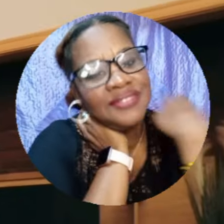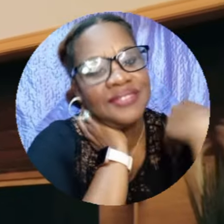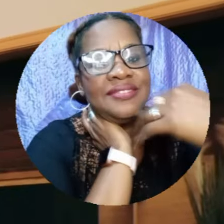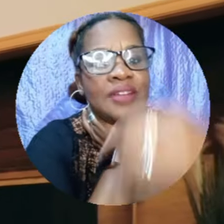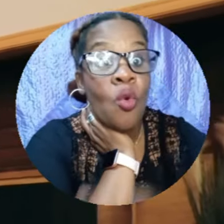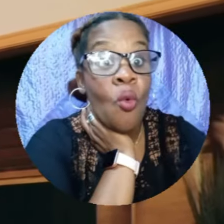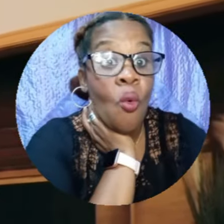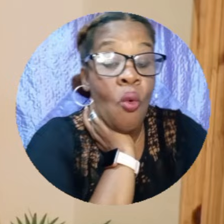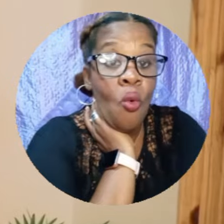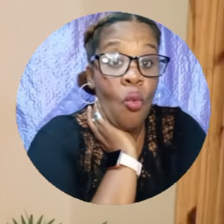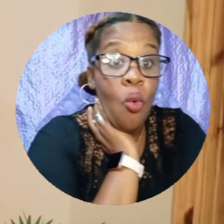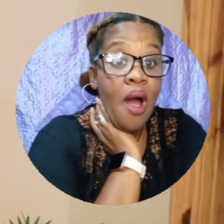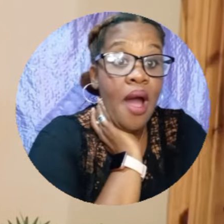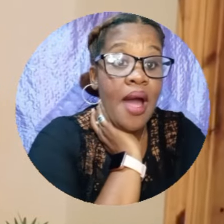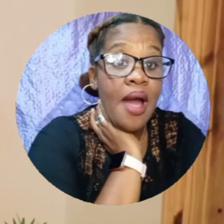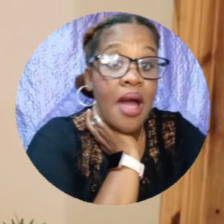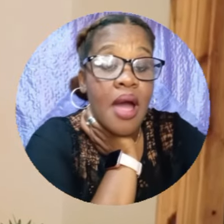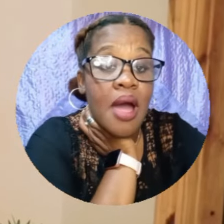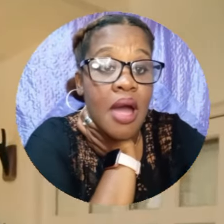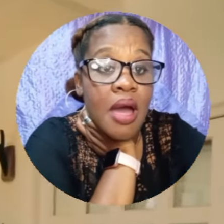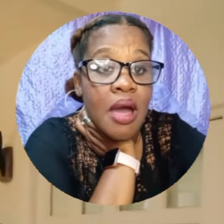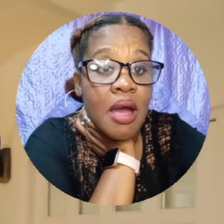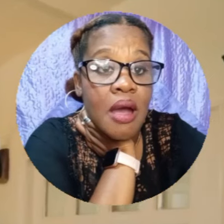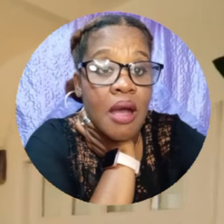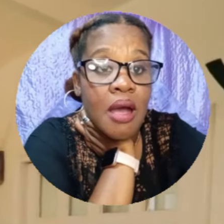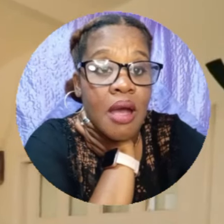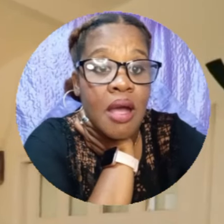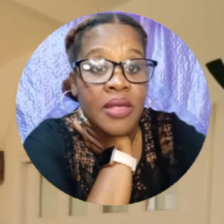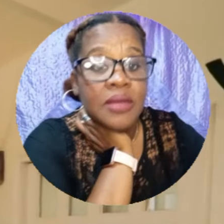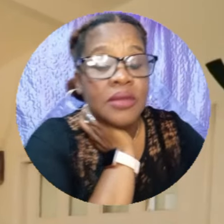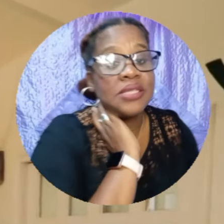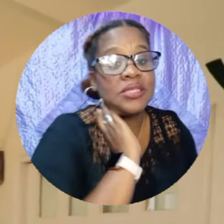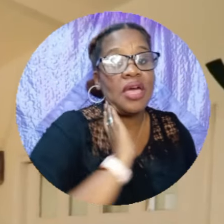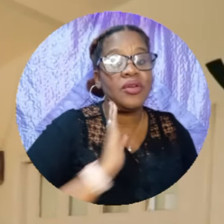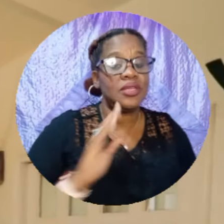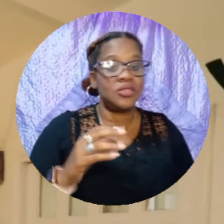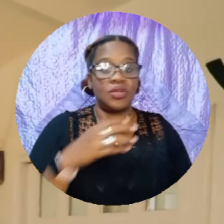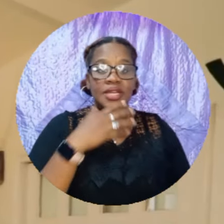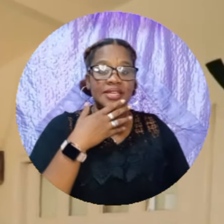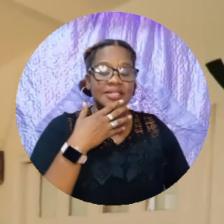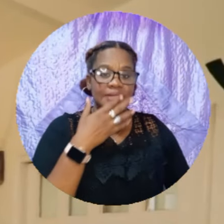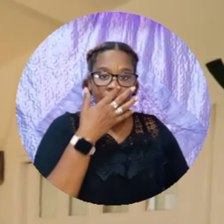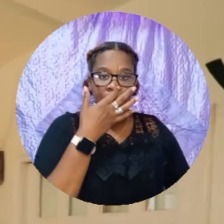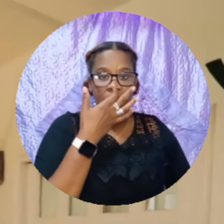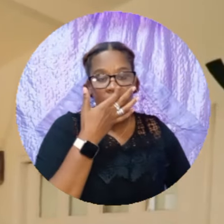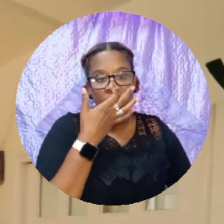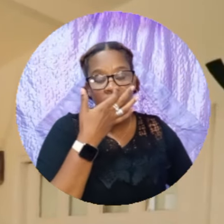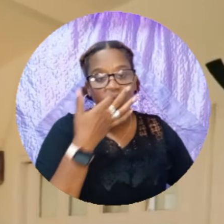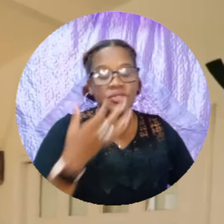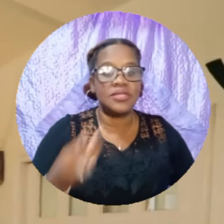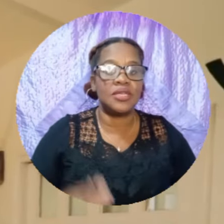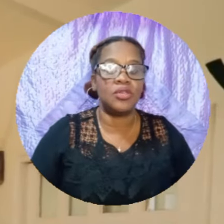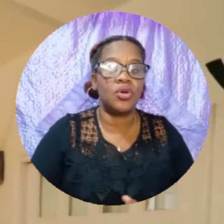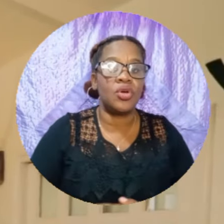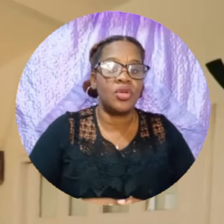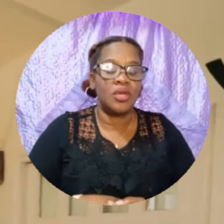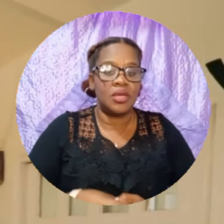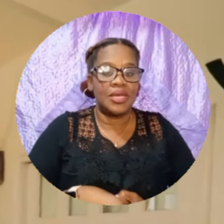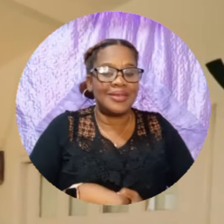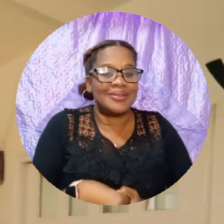Esas habitaciones. habitaciones están, a ver, tienen un